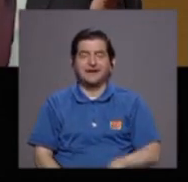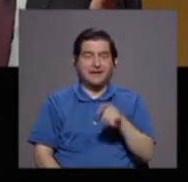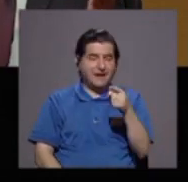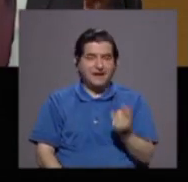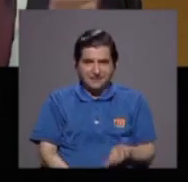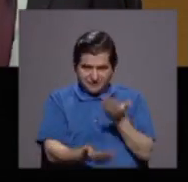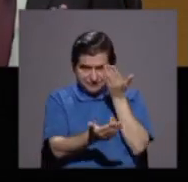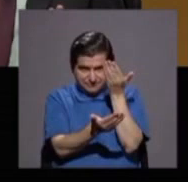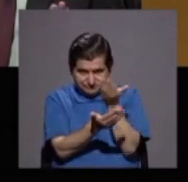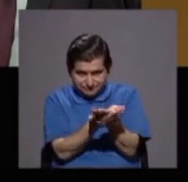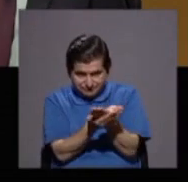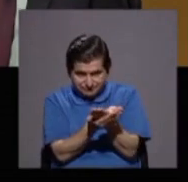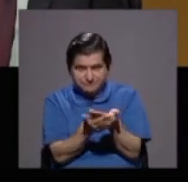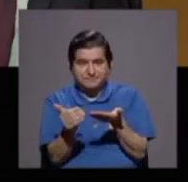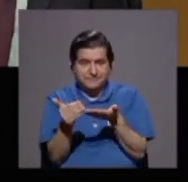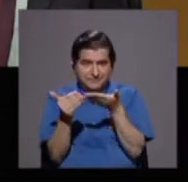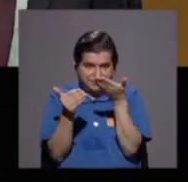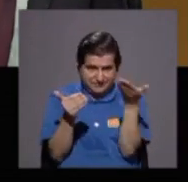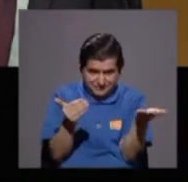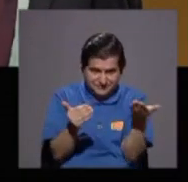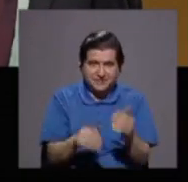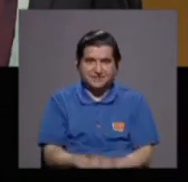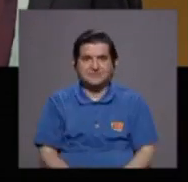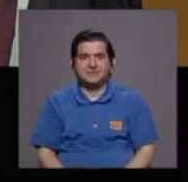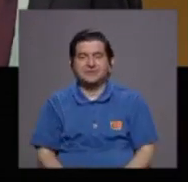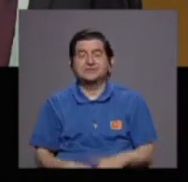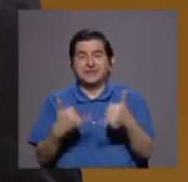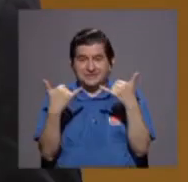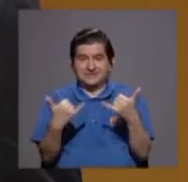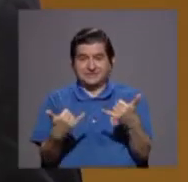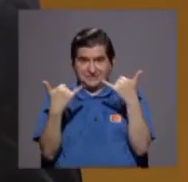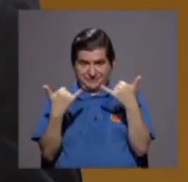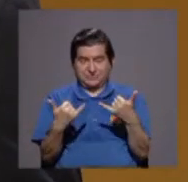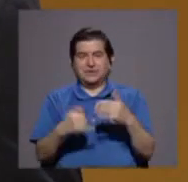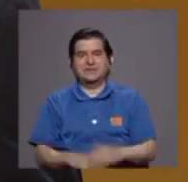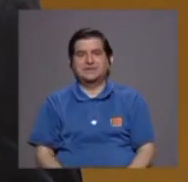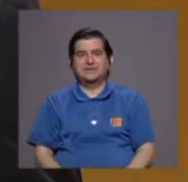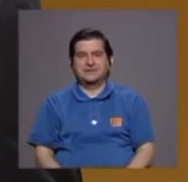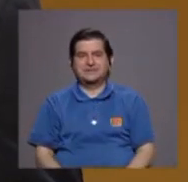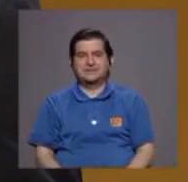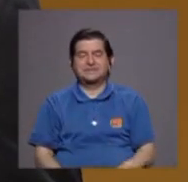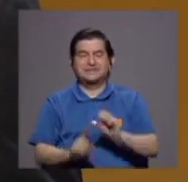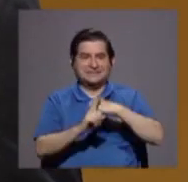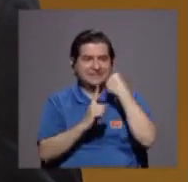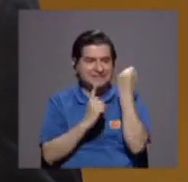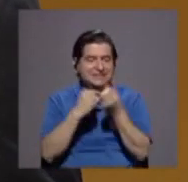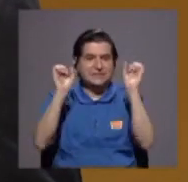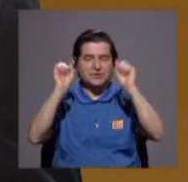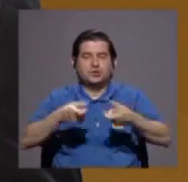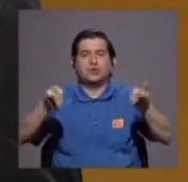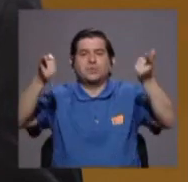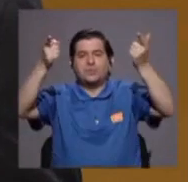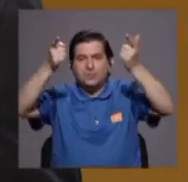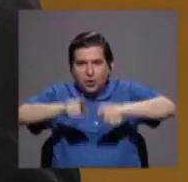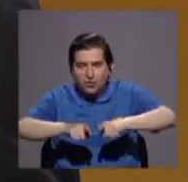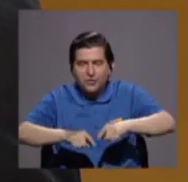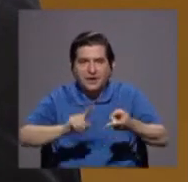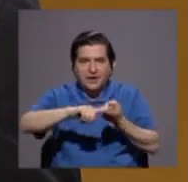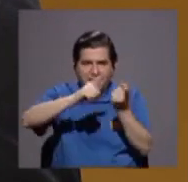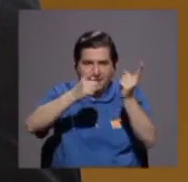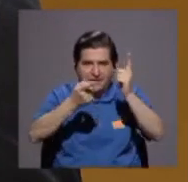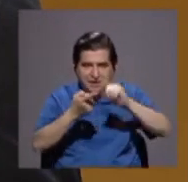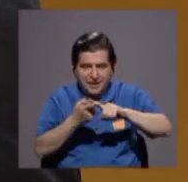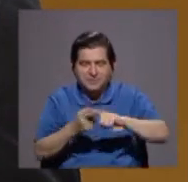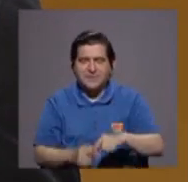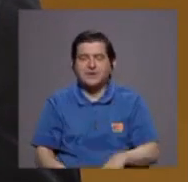planteó las cosas cómo están, las consideraciones de lo que podría ocurrir, y a las amigas y amigos